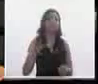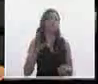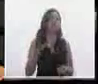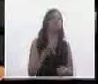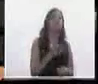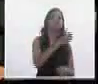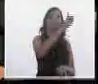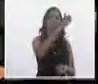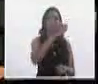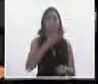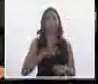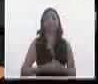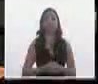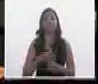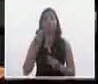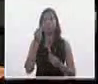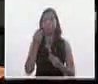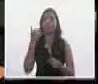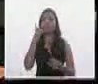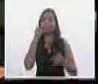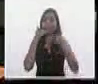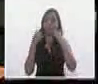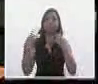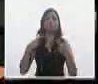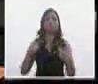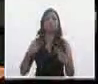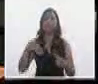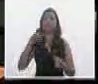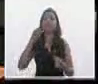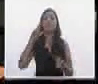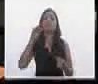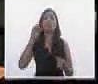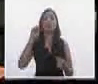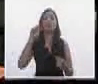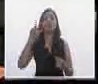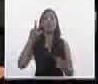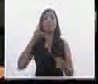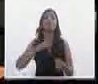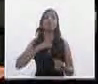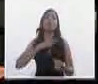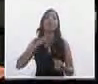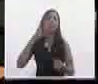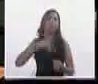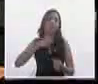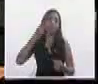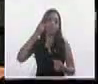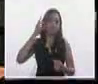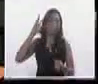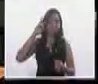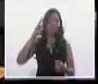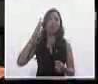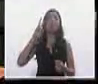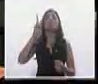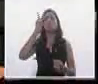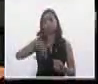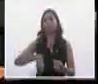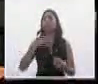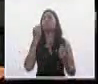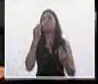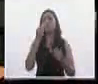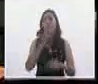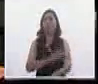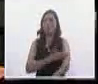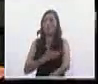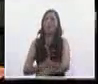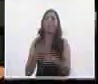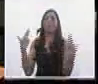van tuvimos muchas llamadas el día de hoy Qué bueno Miroslava de Polanco tengo una hija con síndrome de down Y la verdad se ha topado con compañeros y